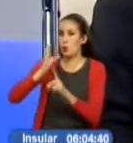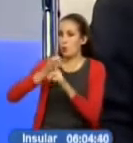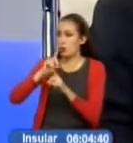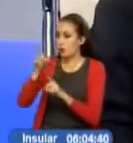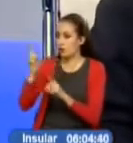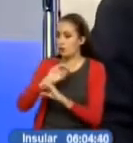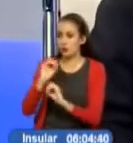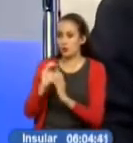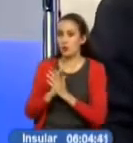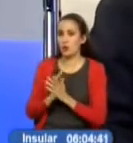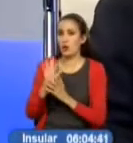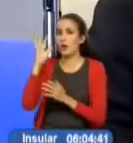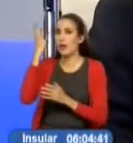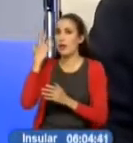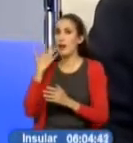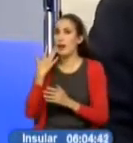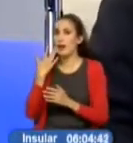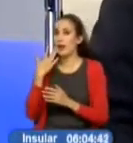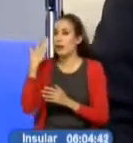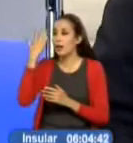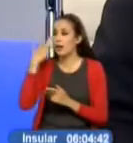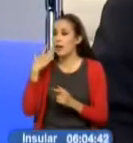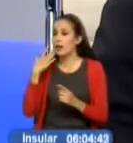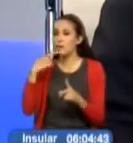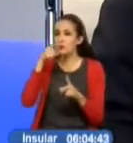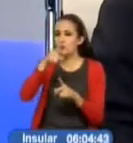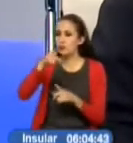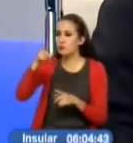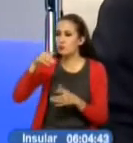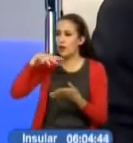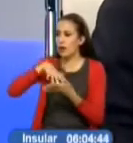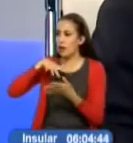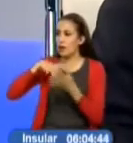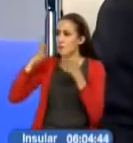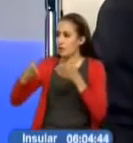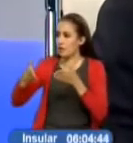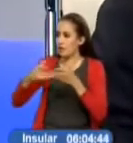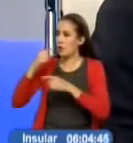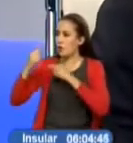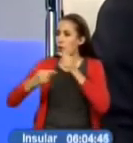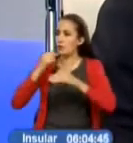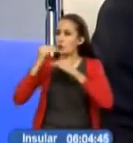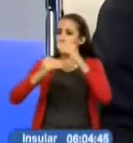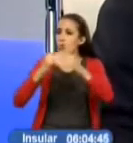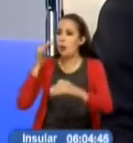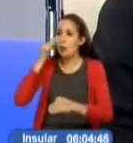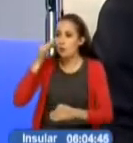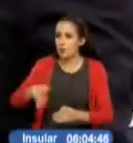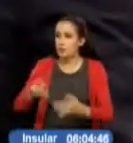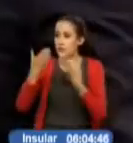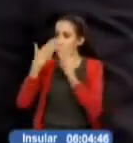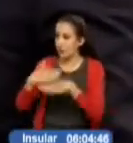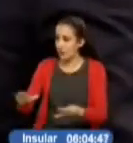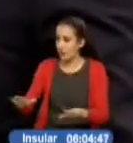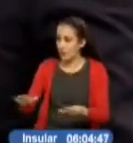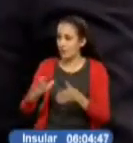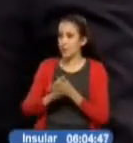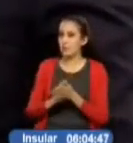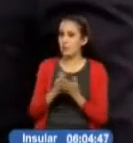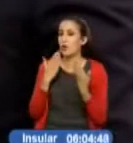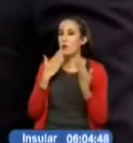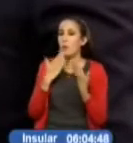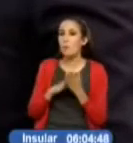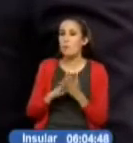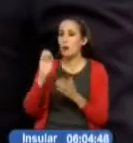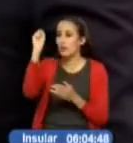es, porque las fechas presionan más al estudiante. Cuando está en pleno proceso de exámenes finales, me refiero al